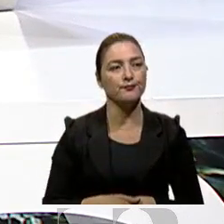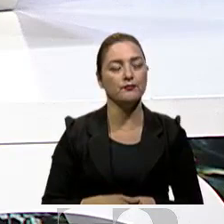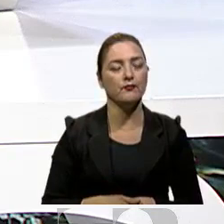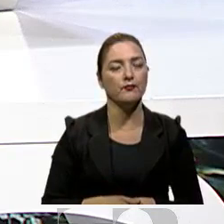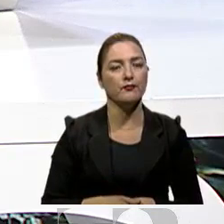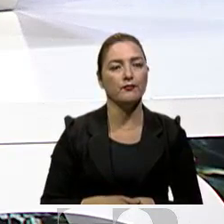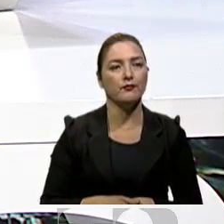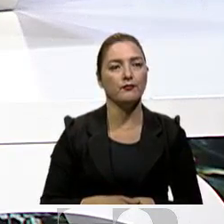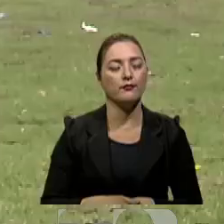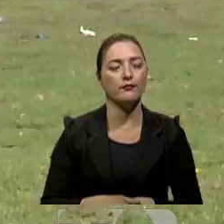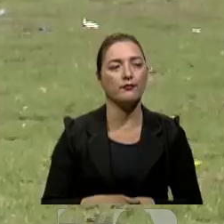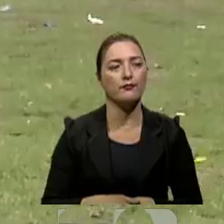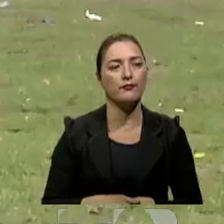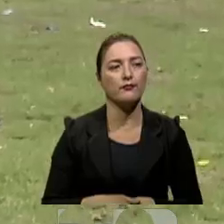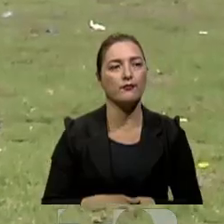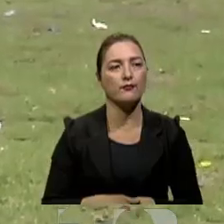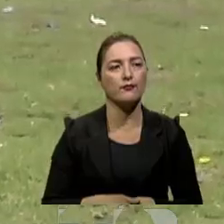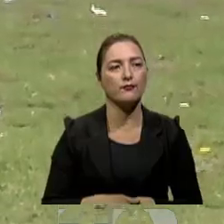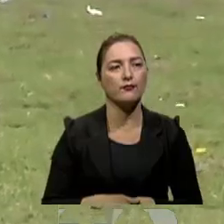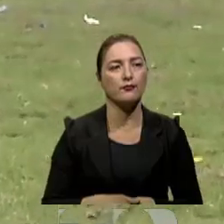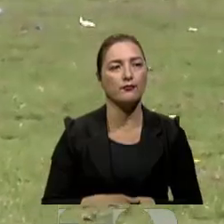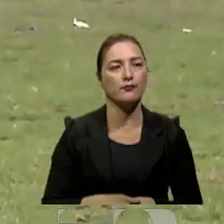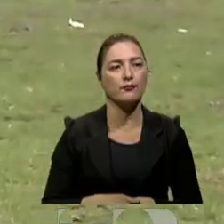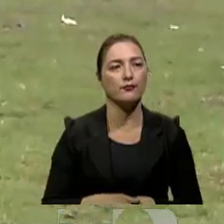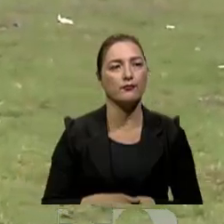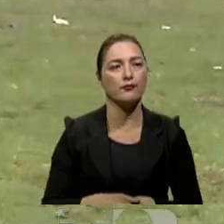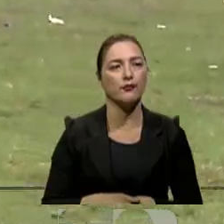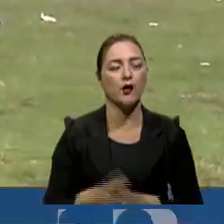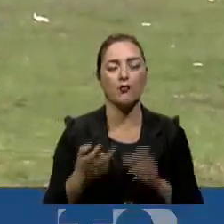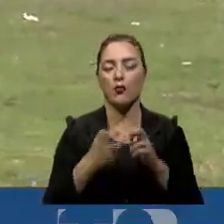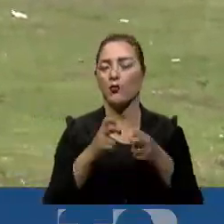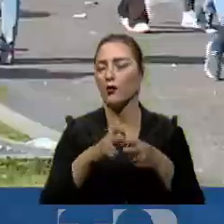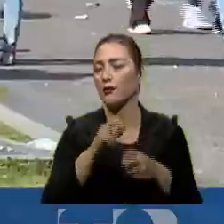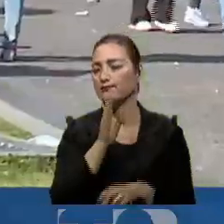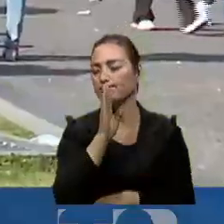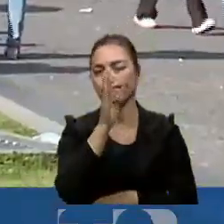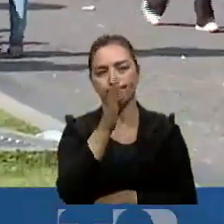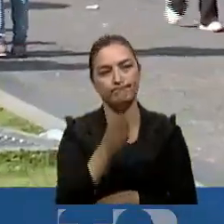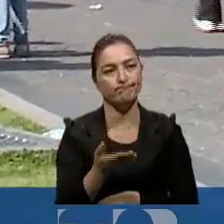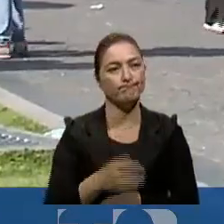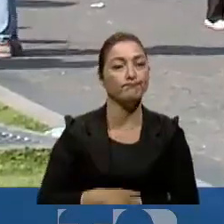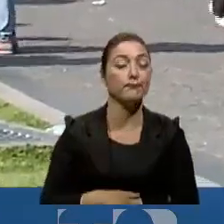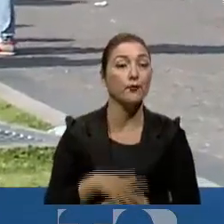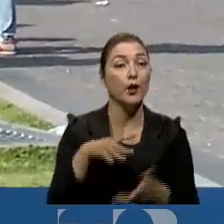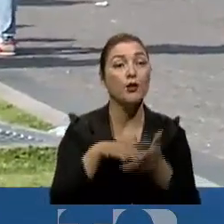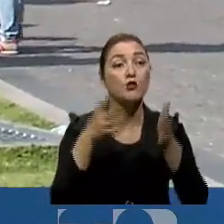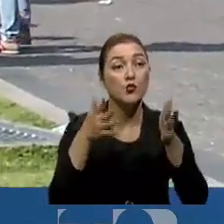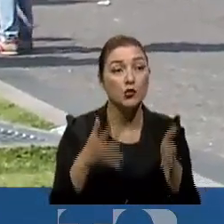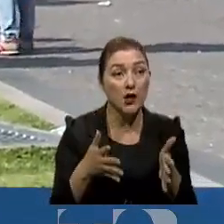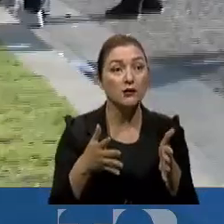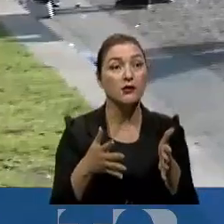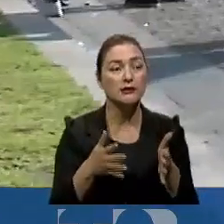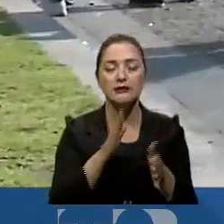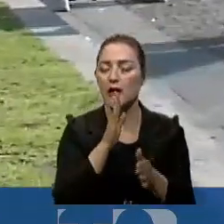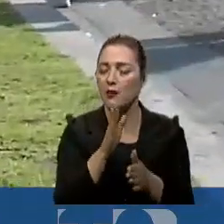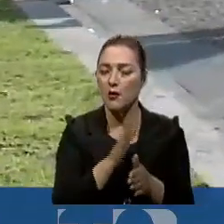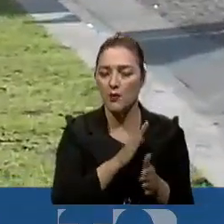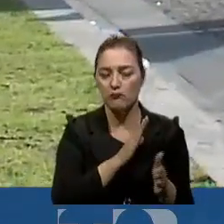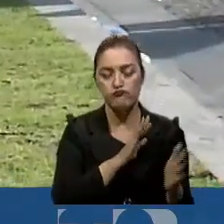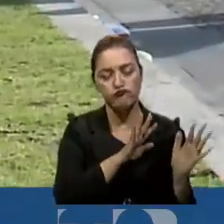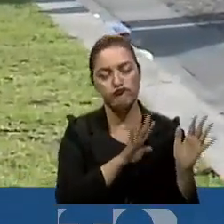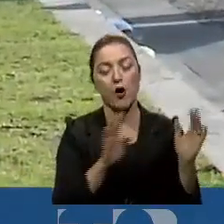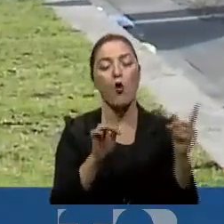de esta intervención. Se trata de un problema recurrente. Cientos de estudiantes se reúnen los viernes en